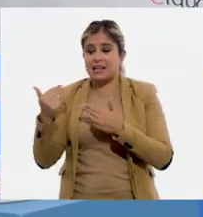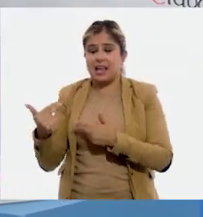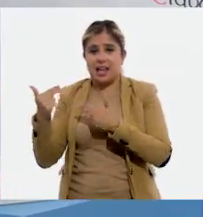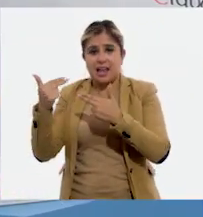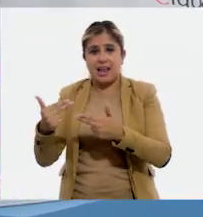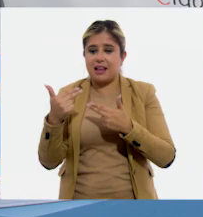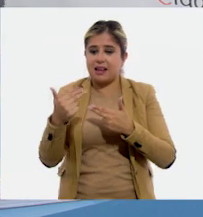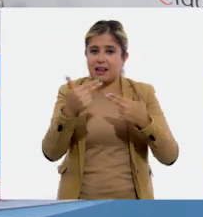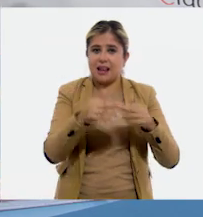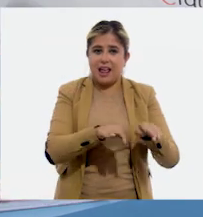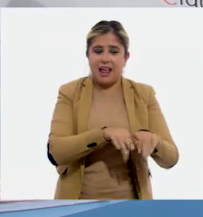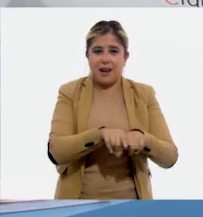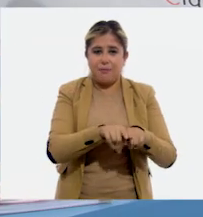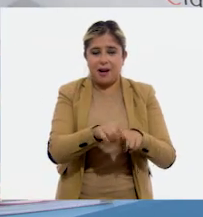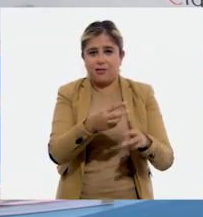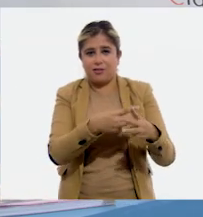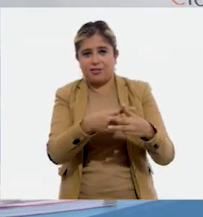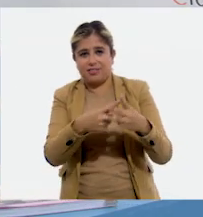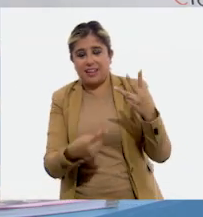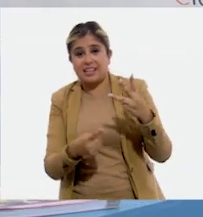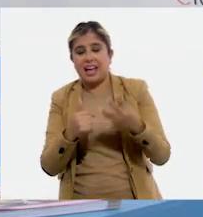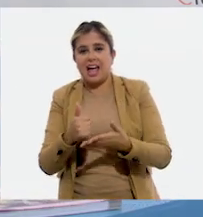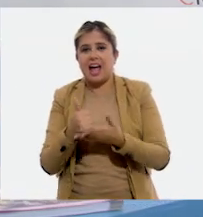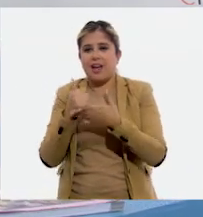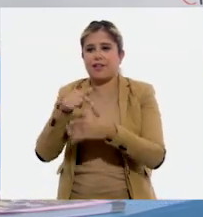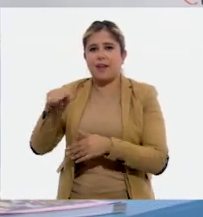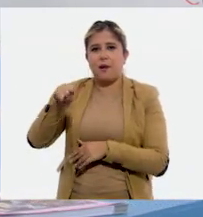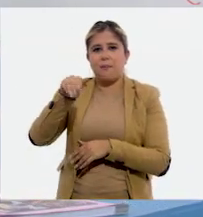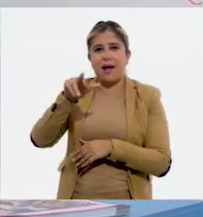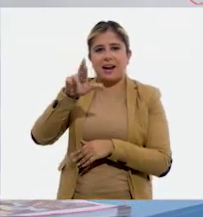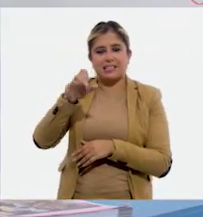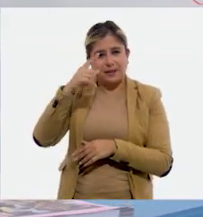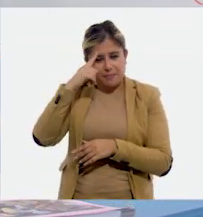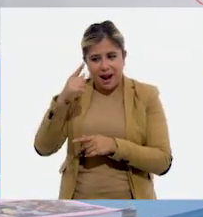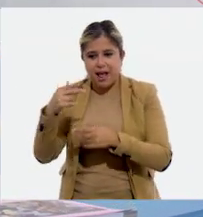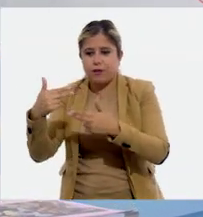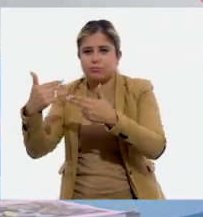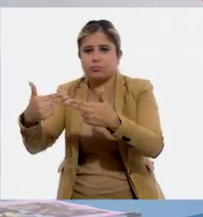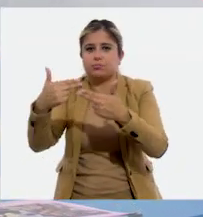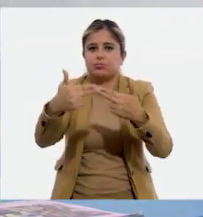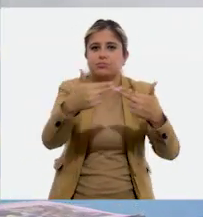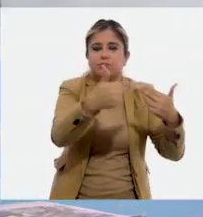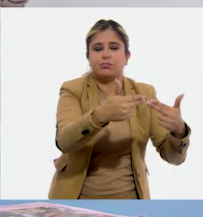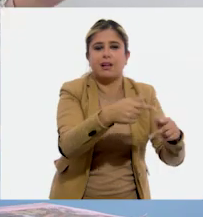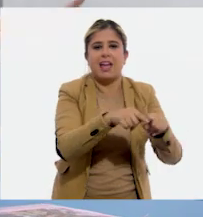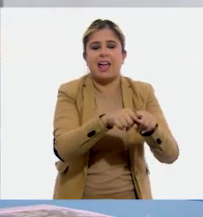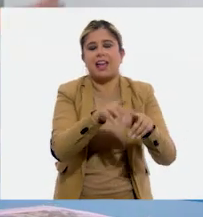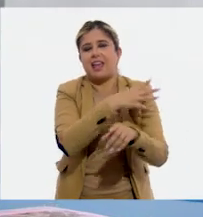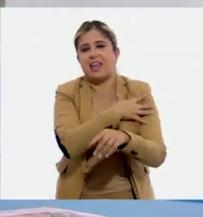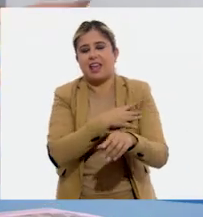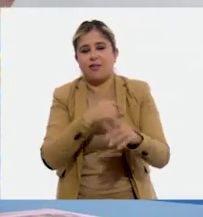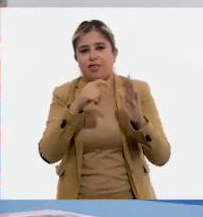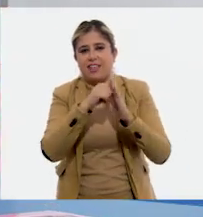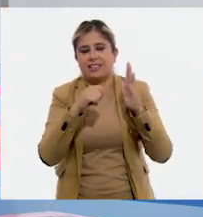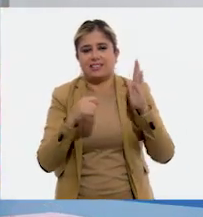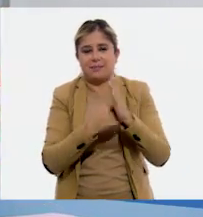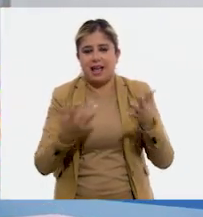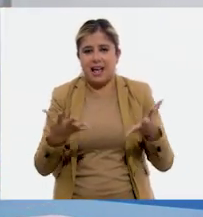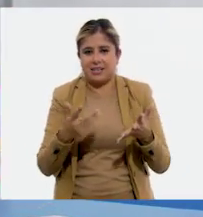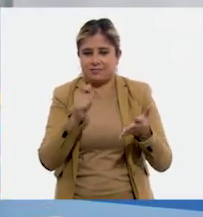con ello hemos ayudado a Doña Marce a repartir los terrenos en su